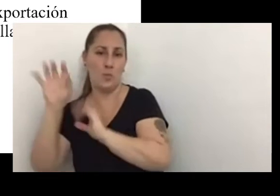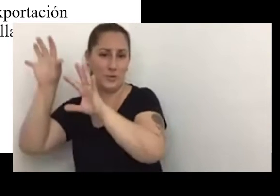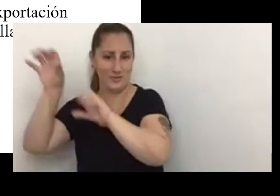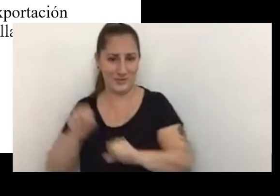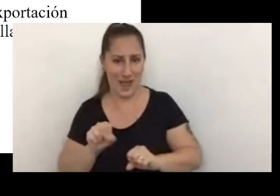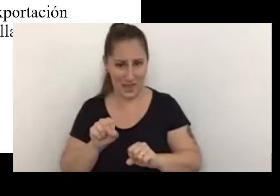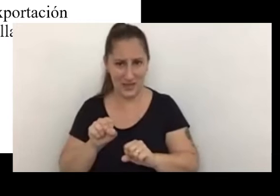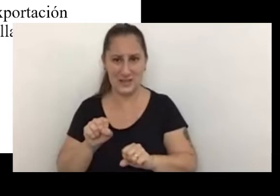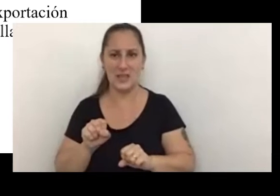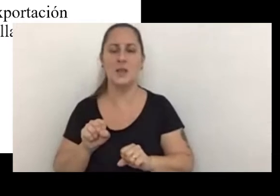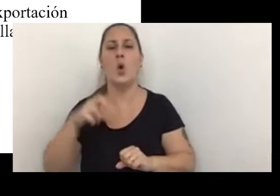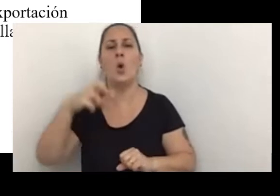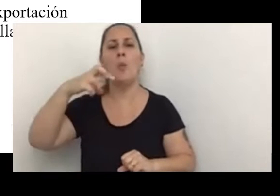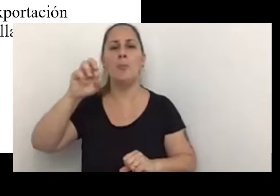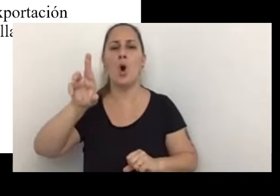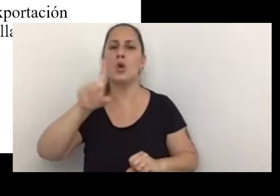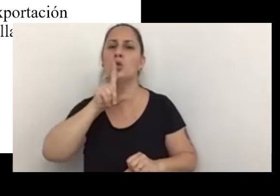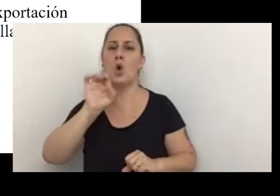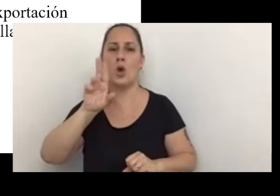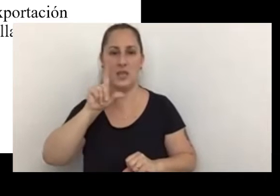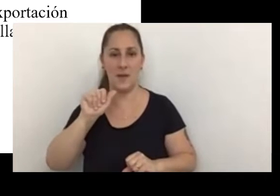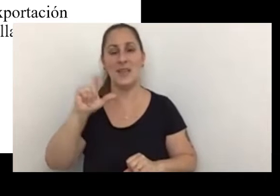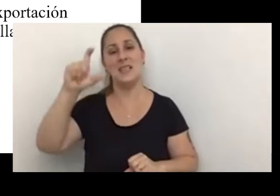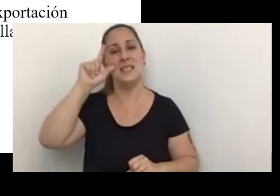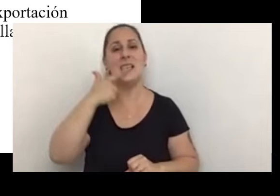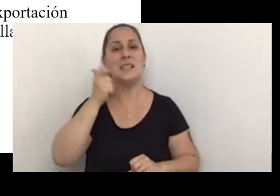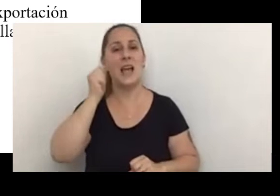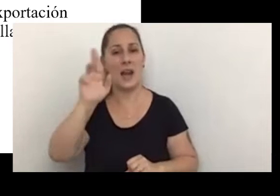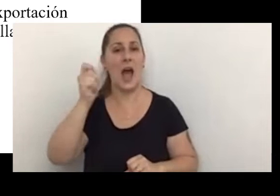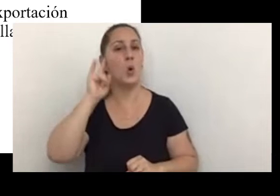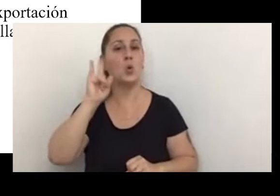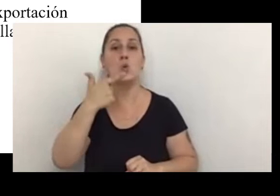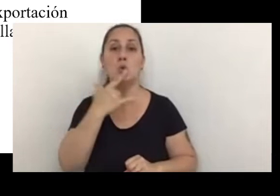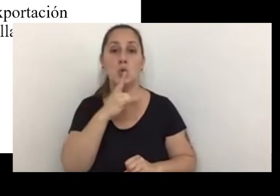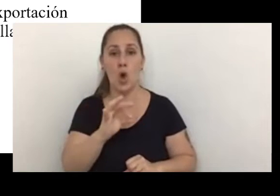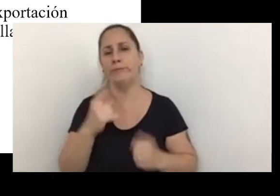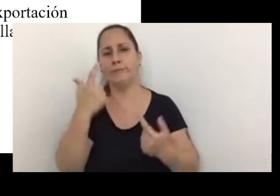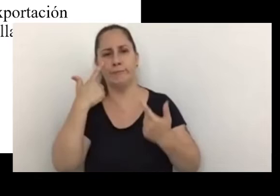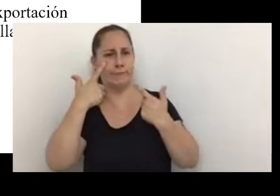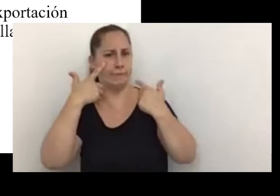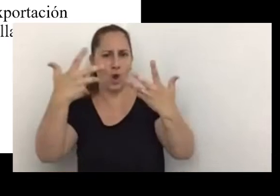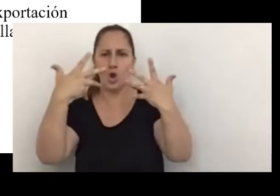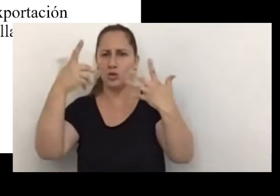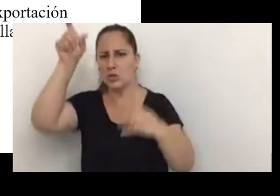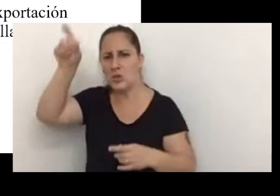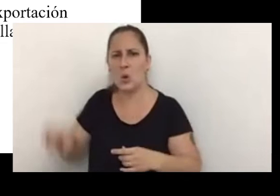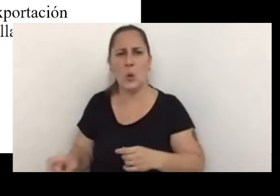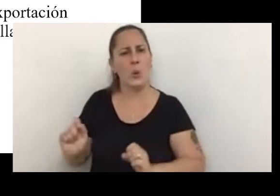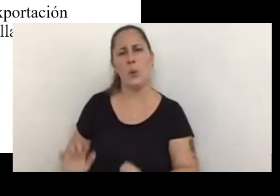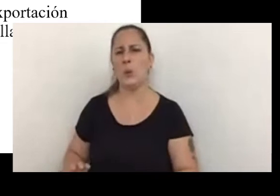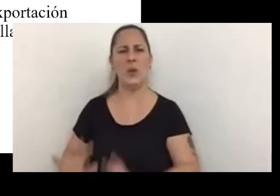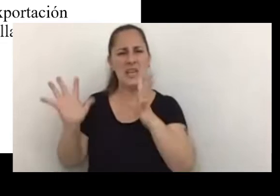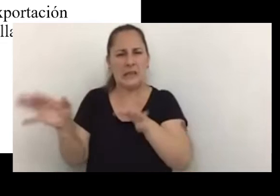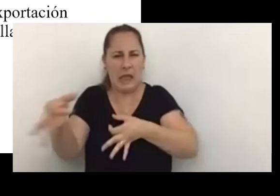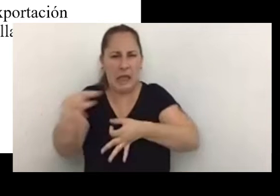denominaban portoría. César Augusto fue considerado por muchos como el más brillante estratega